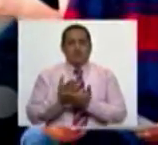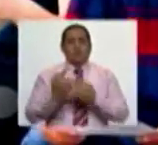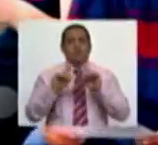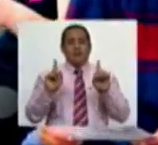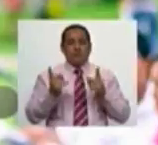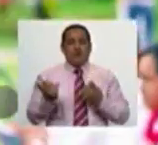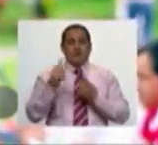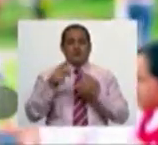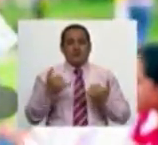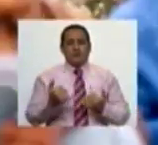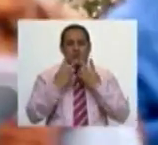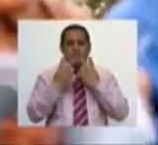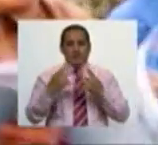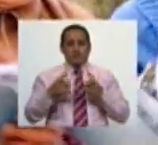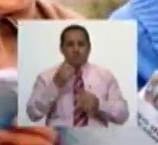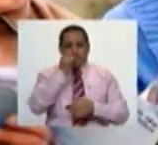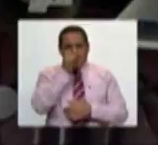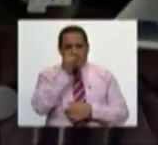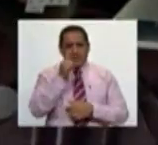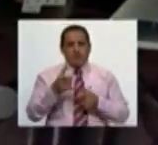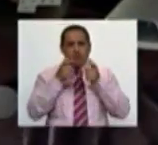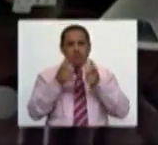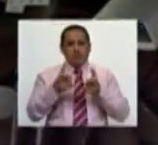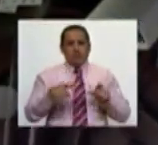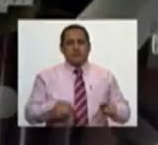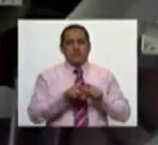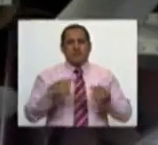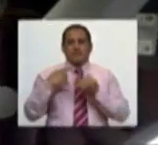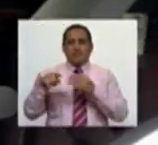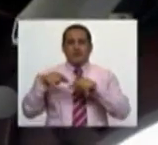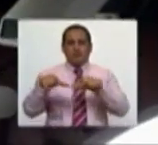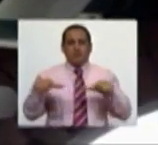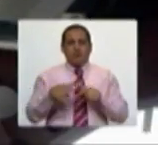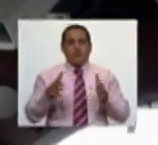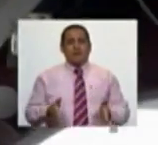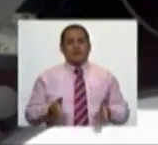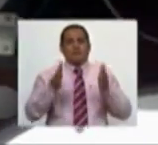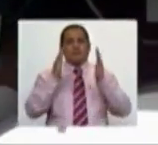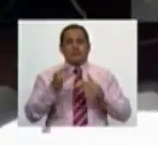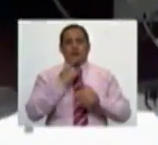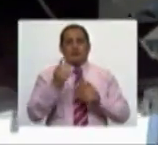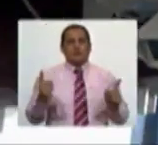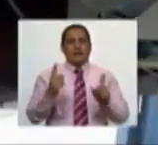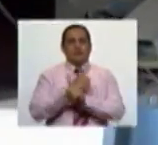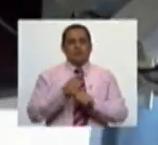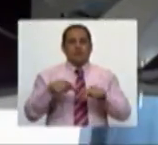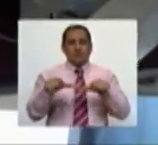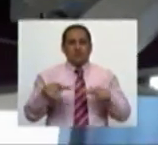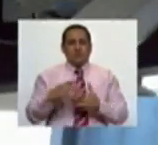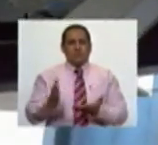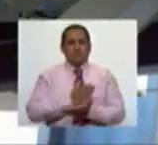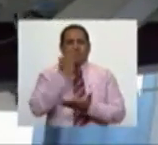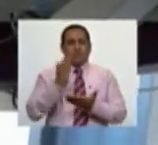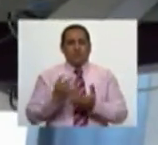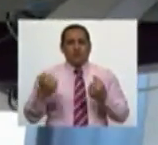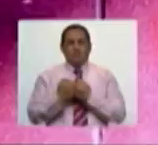problema. Sin embargo, la colocación de una cámara de seguridad en las áreas comunes de un edificio se convirtió en un tema